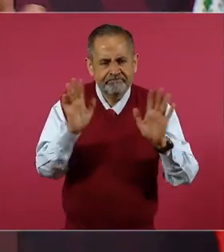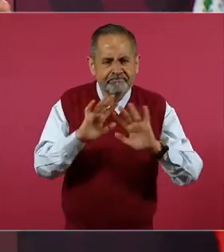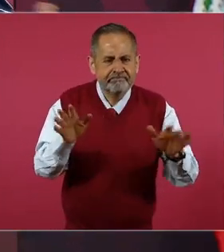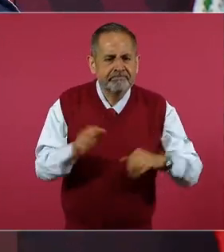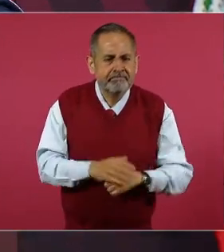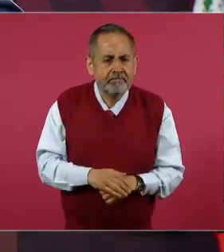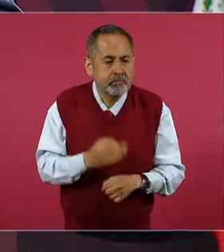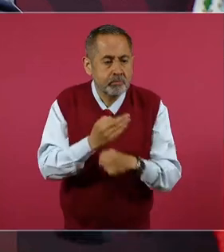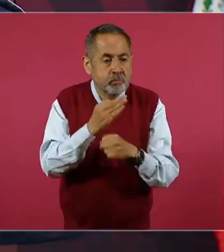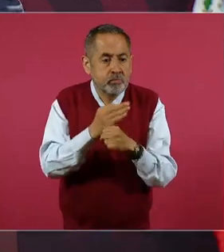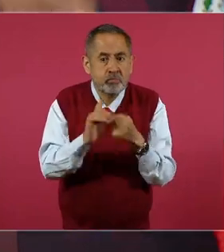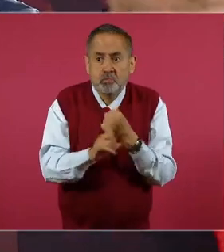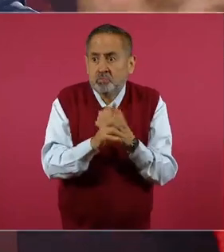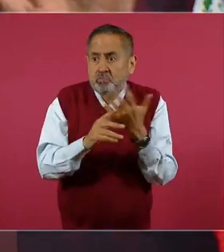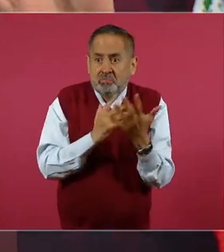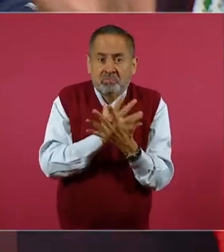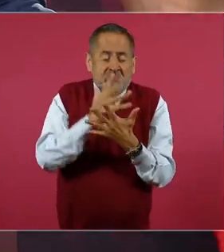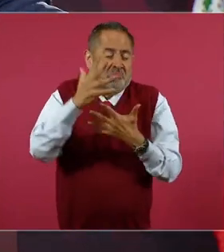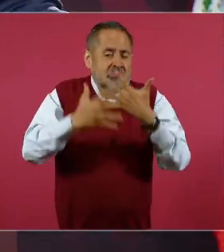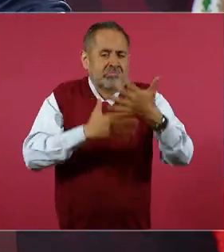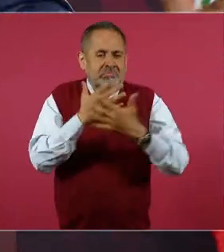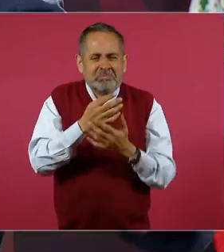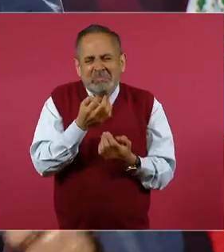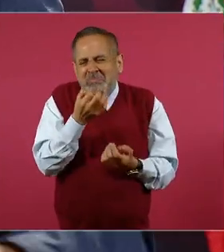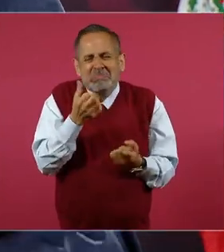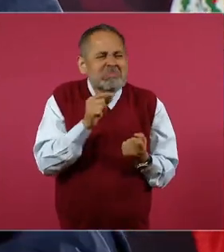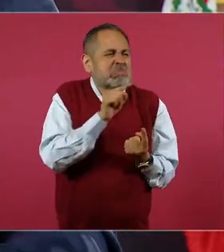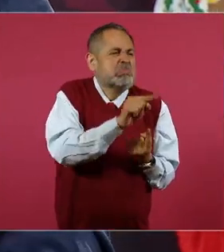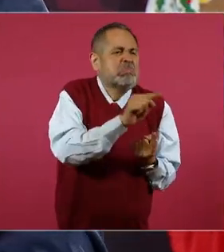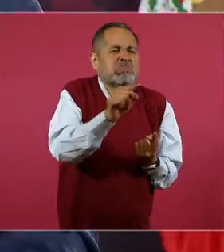se ha llegado a eso, muy pocos casos.